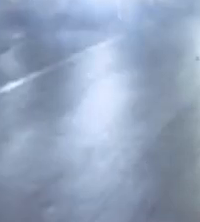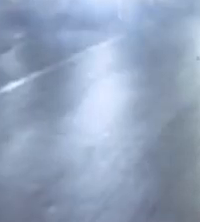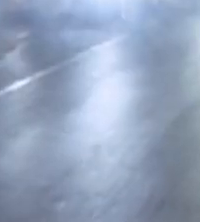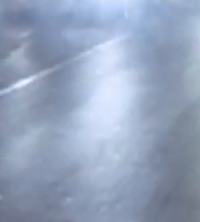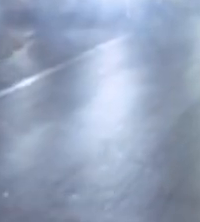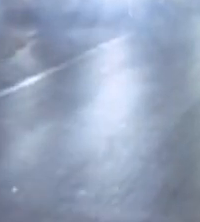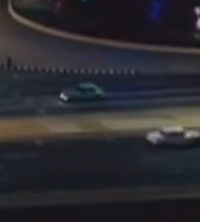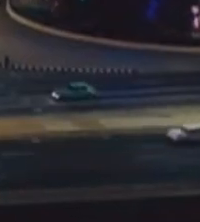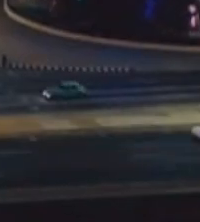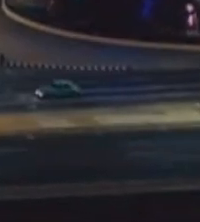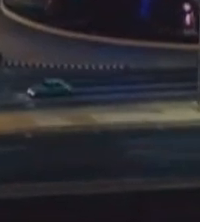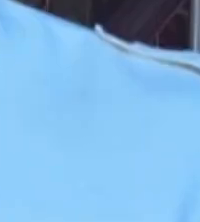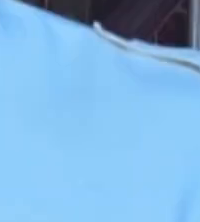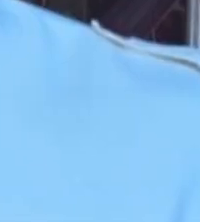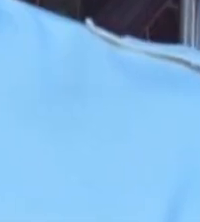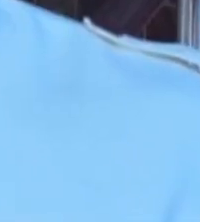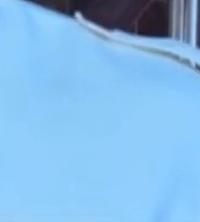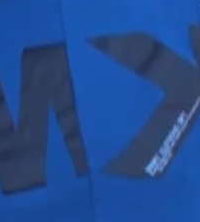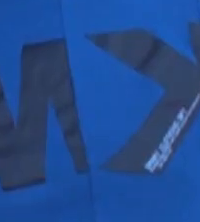ah